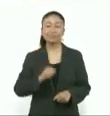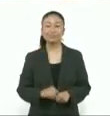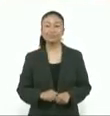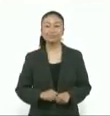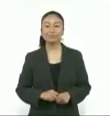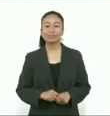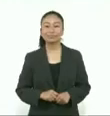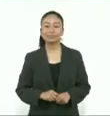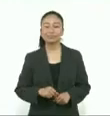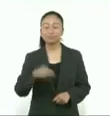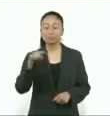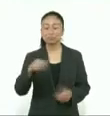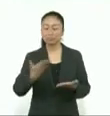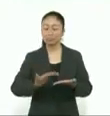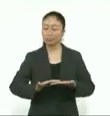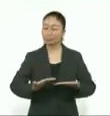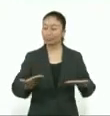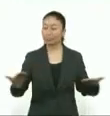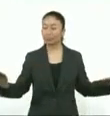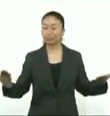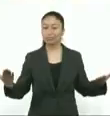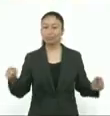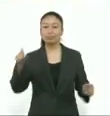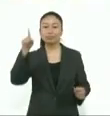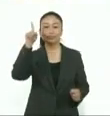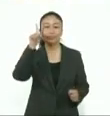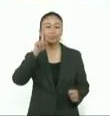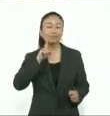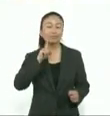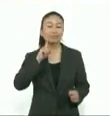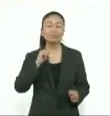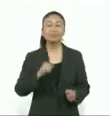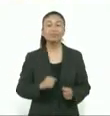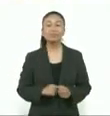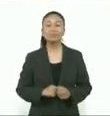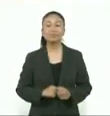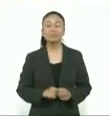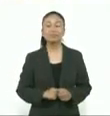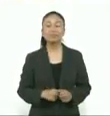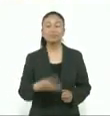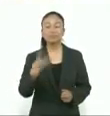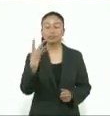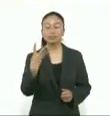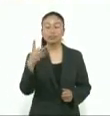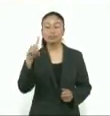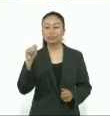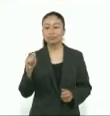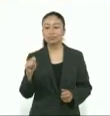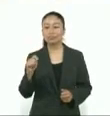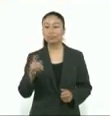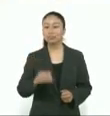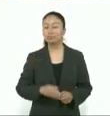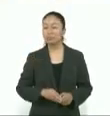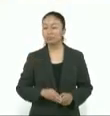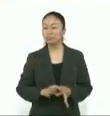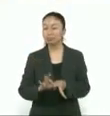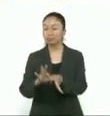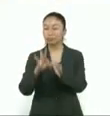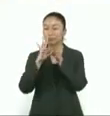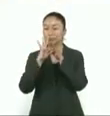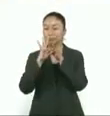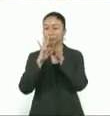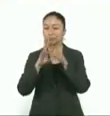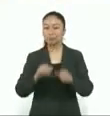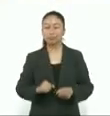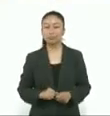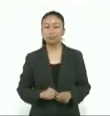aquí estamos las mujeres identificadas con la Cuarta Transformación, que tenemos